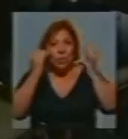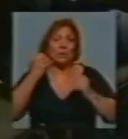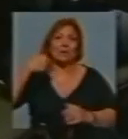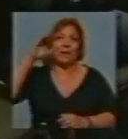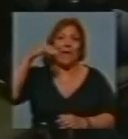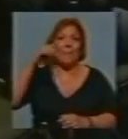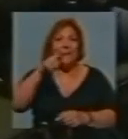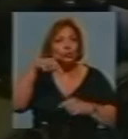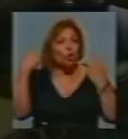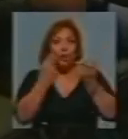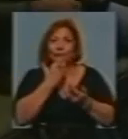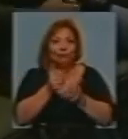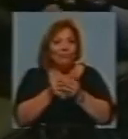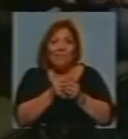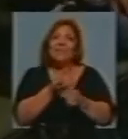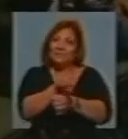mayores.